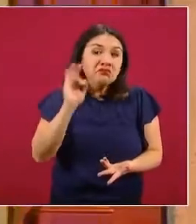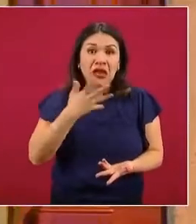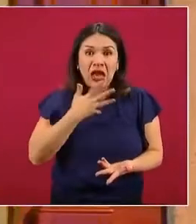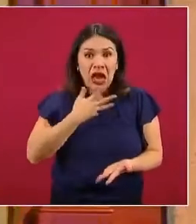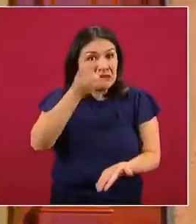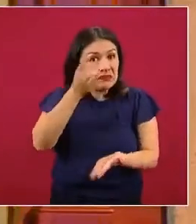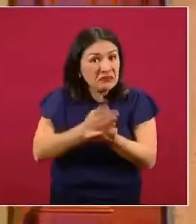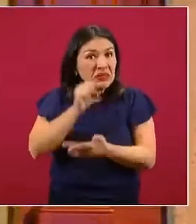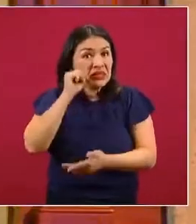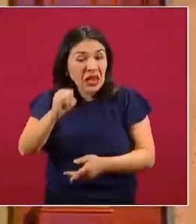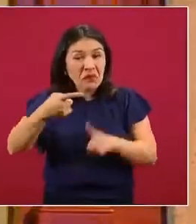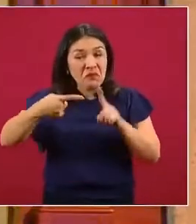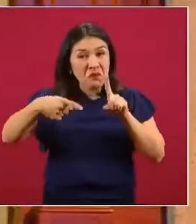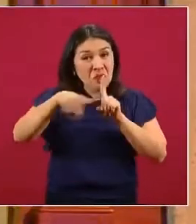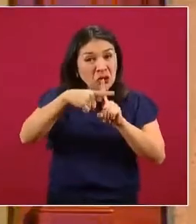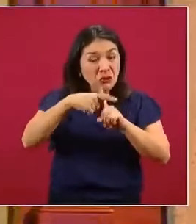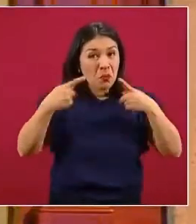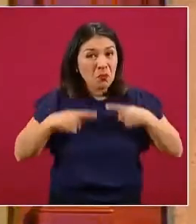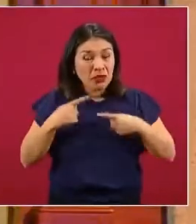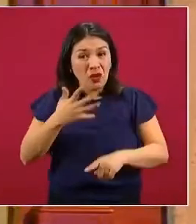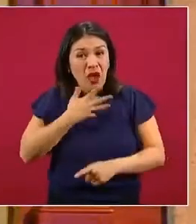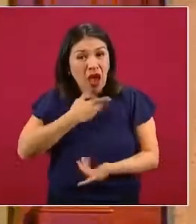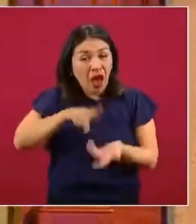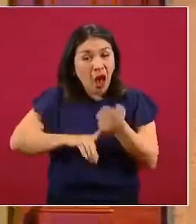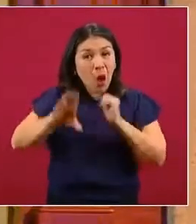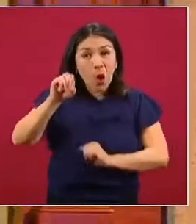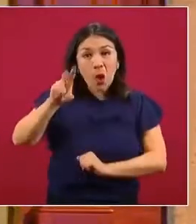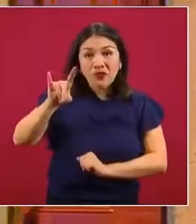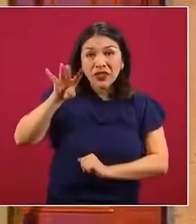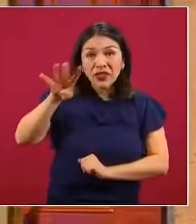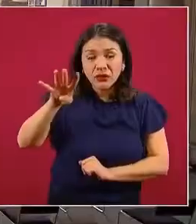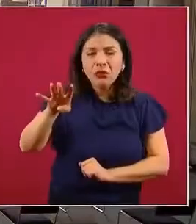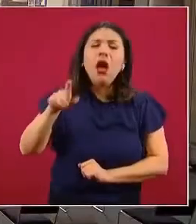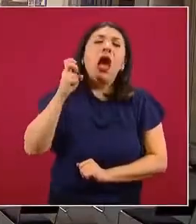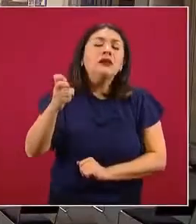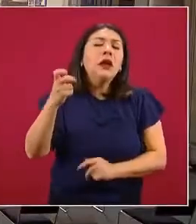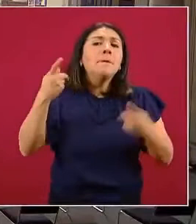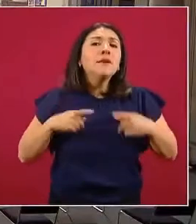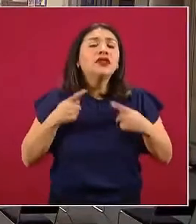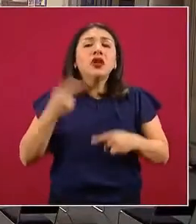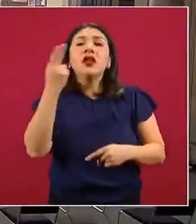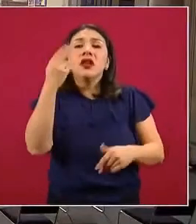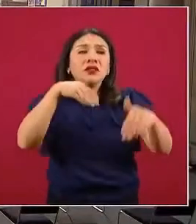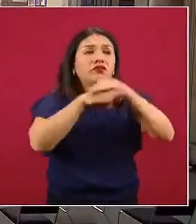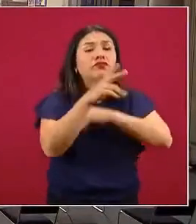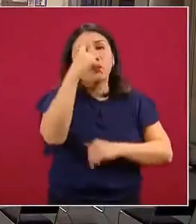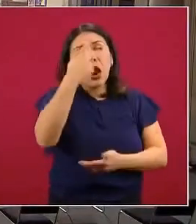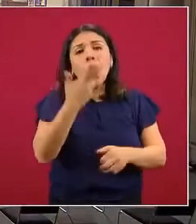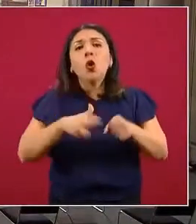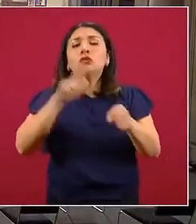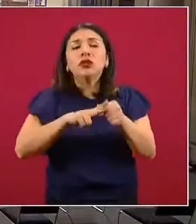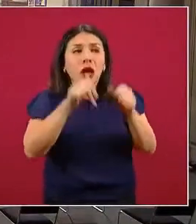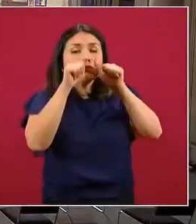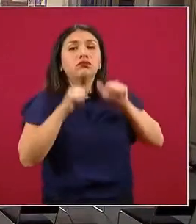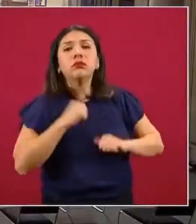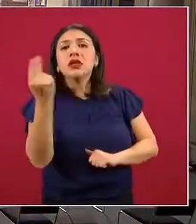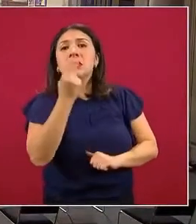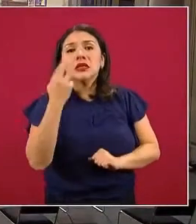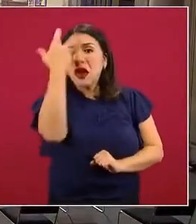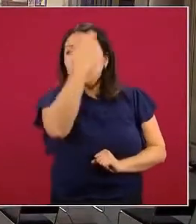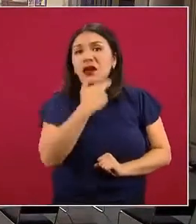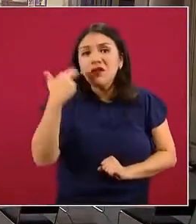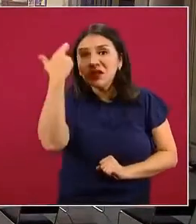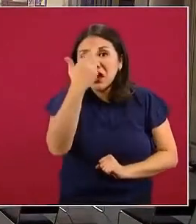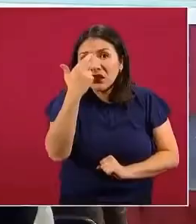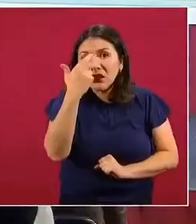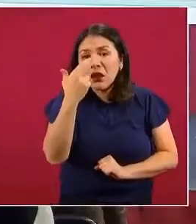confirmó o no una persona a COVID-19, es una persona que demandó atención médica, es una persona que tuvo que ser recibida